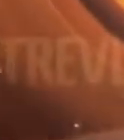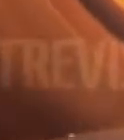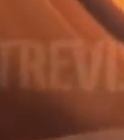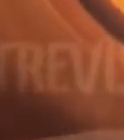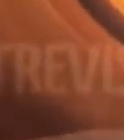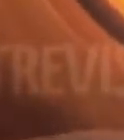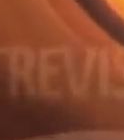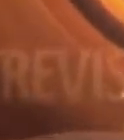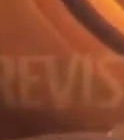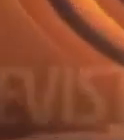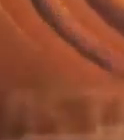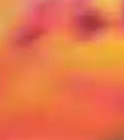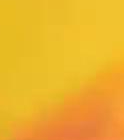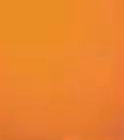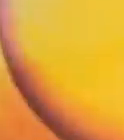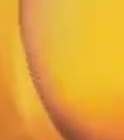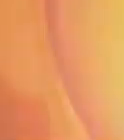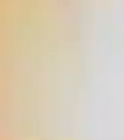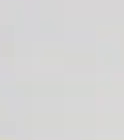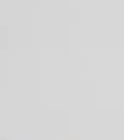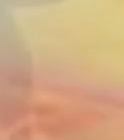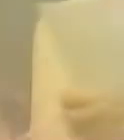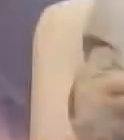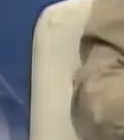Presentamos Entrevista.